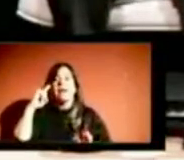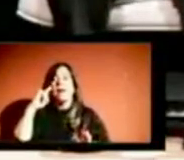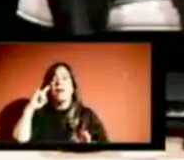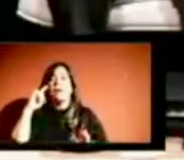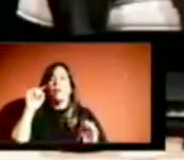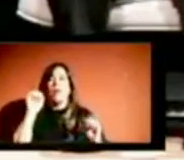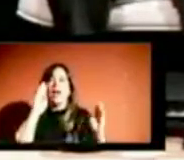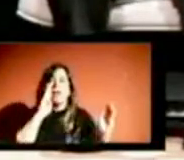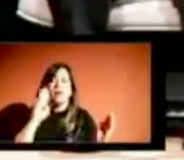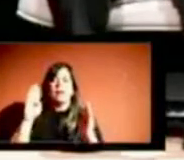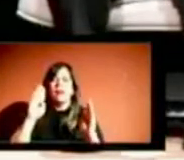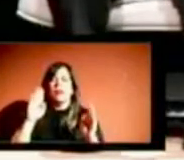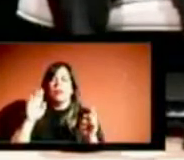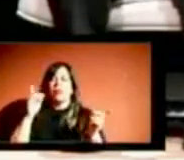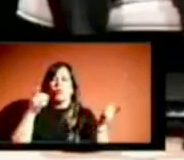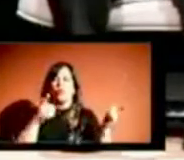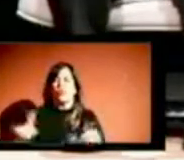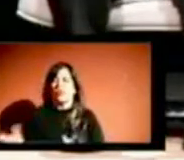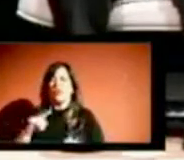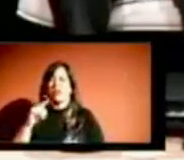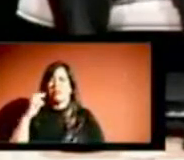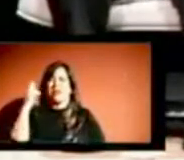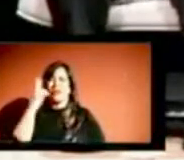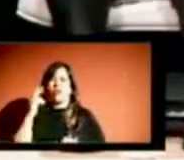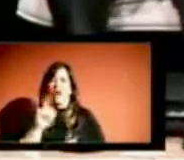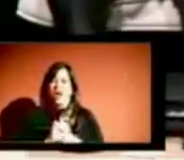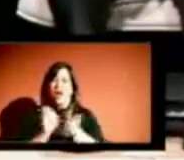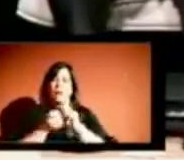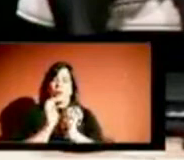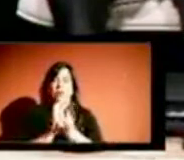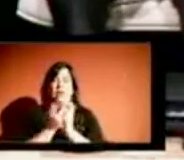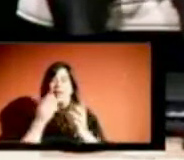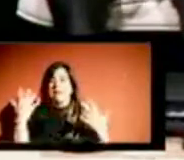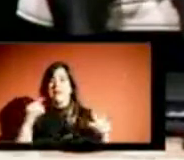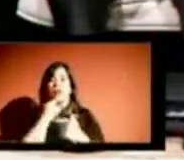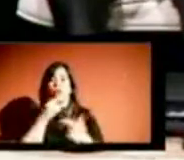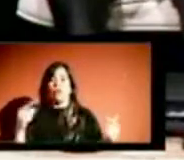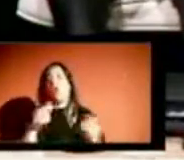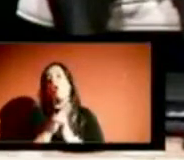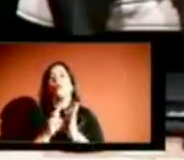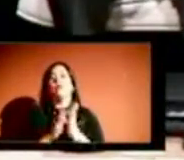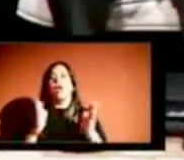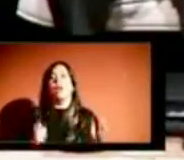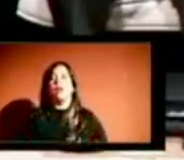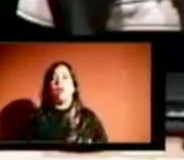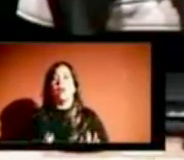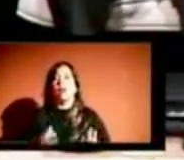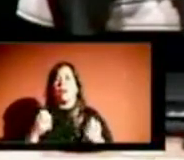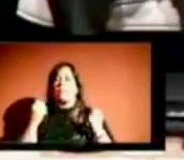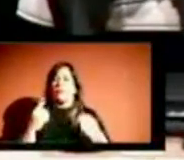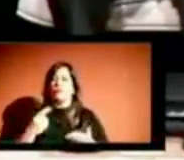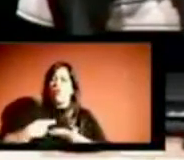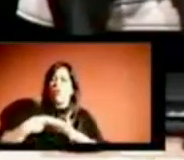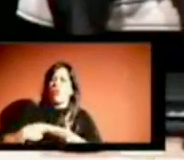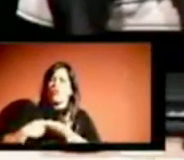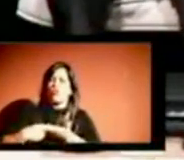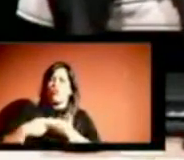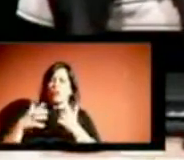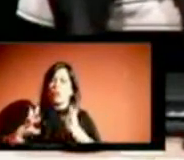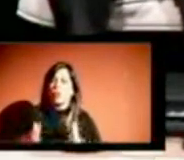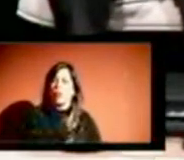para atender el cambio climático. Se anunció que ya han contratado gran parte de los consultores que